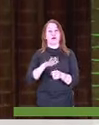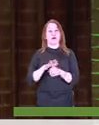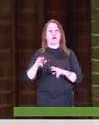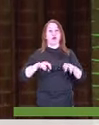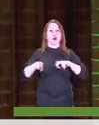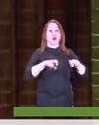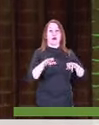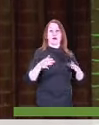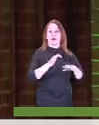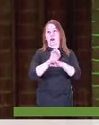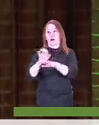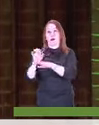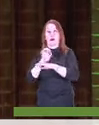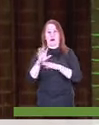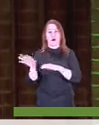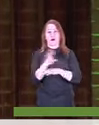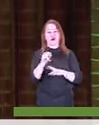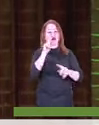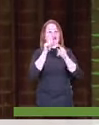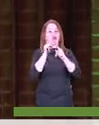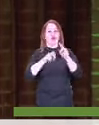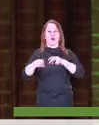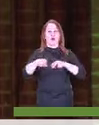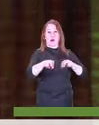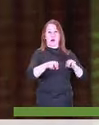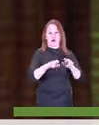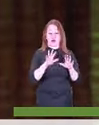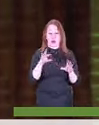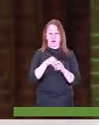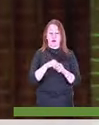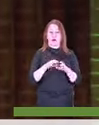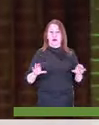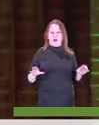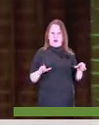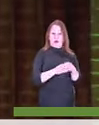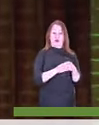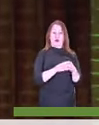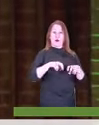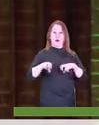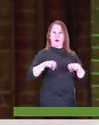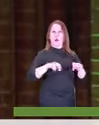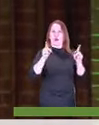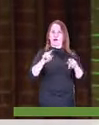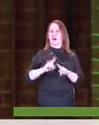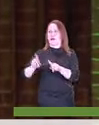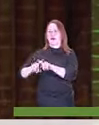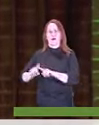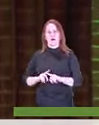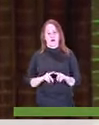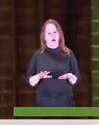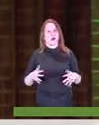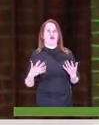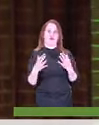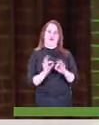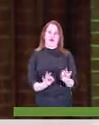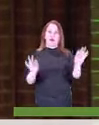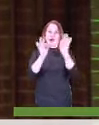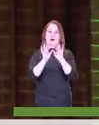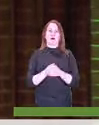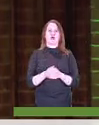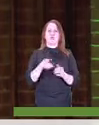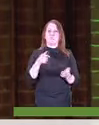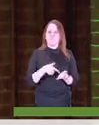las entidades que trabajan en pro de la movilidad, no solamente desde el sector movilidad, sino desde los distintos sectores, es tan importante. Porque allí,